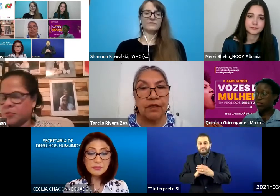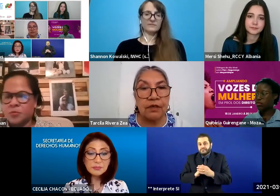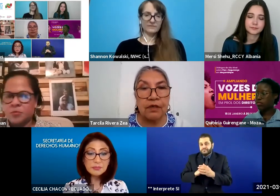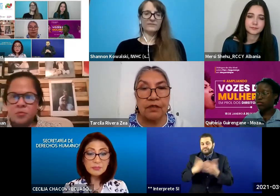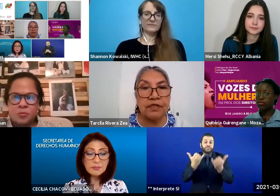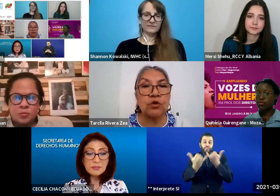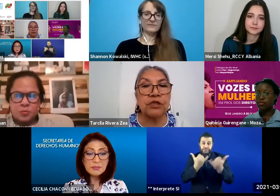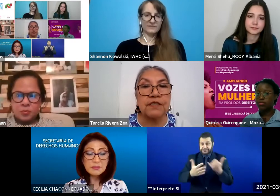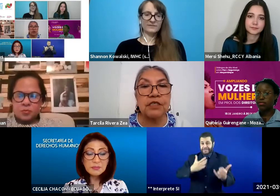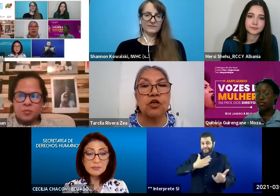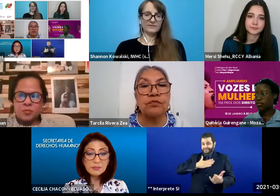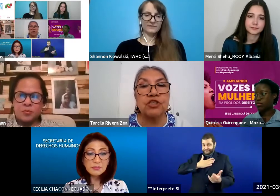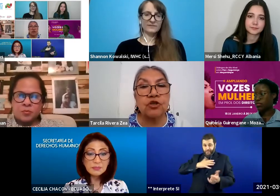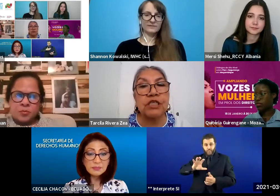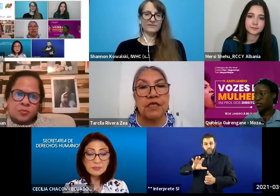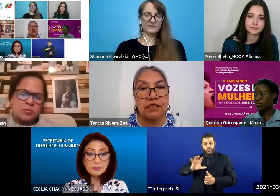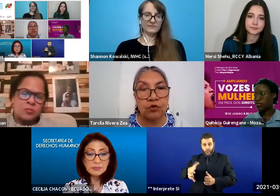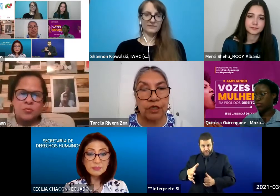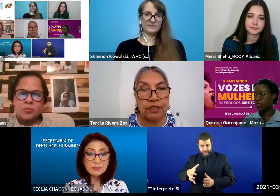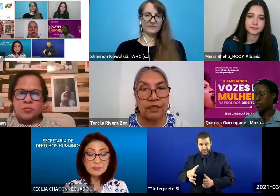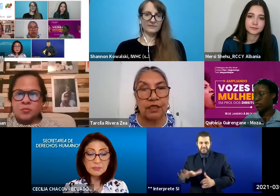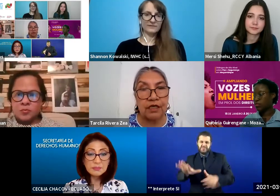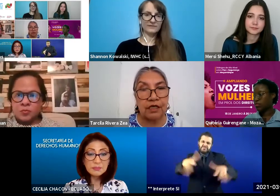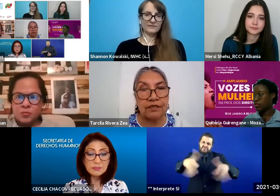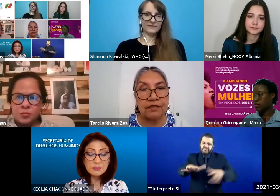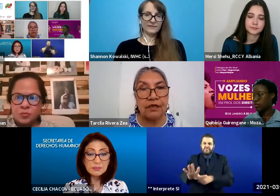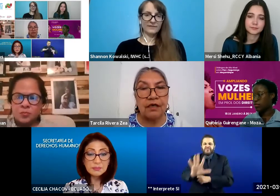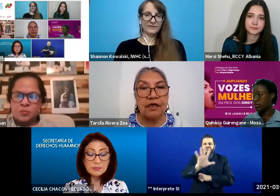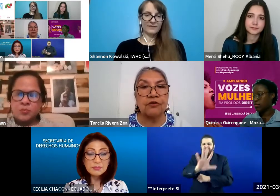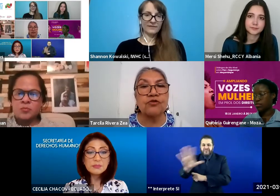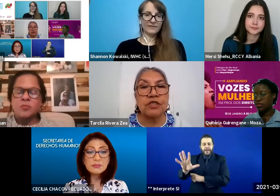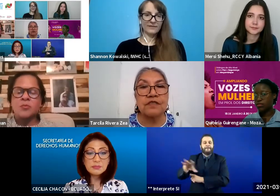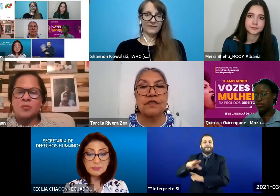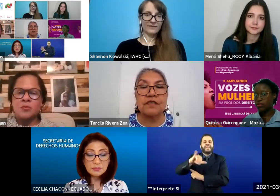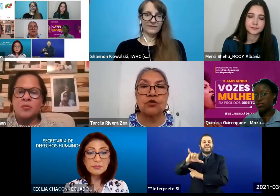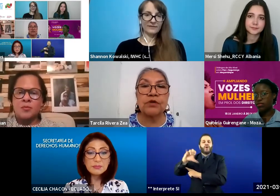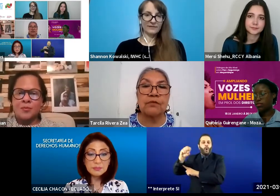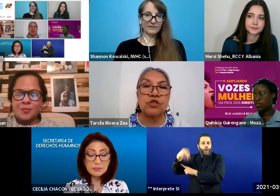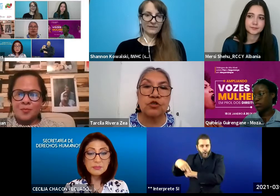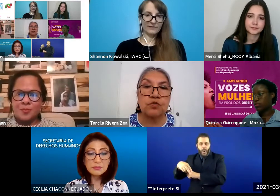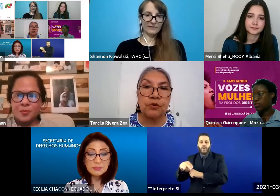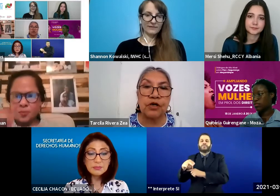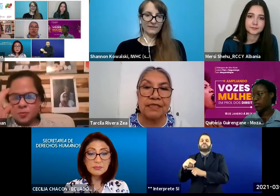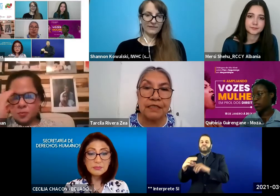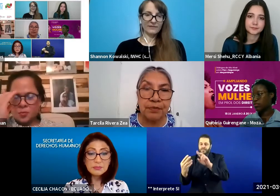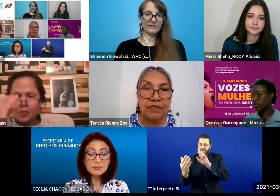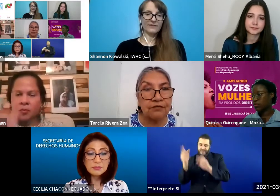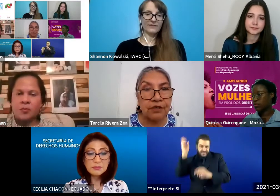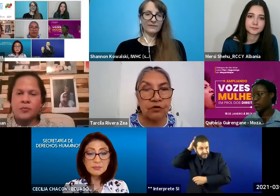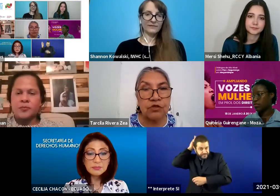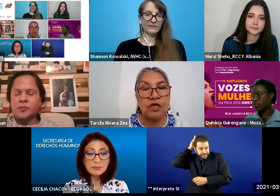casi 55 millones las mujeres indígenas. Entonces, si tuviéramos esos